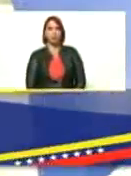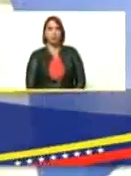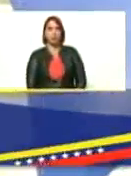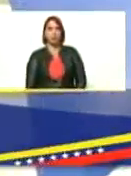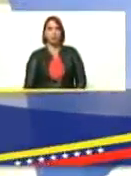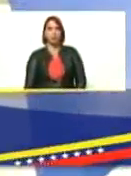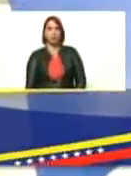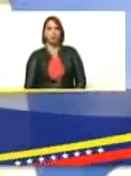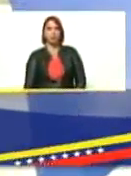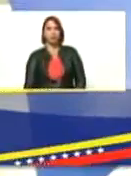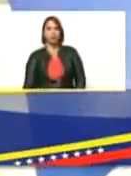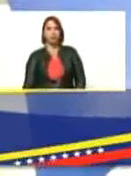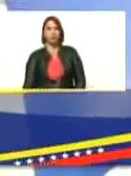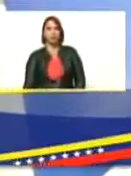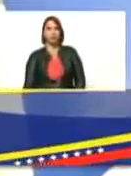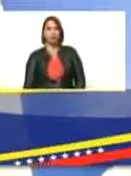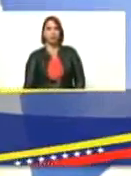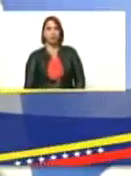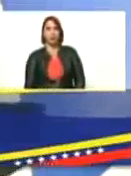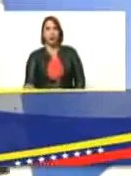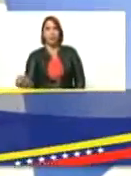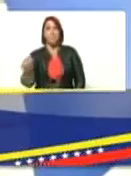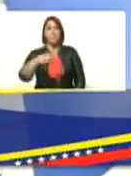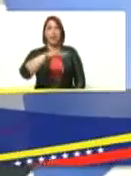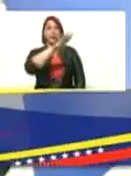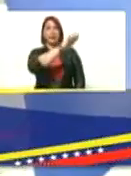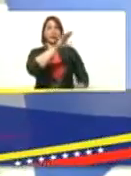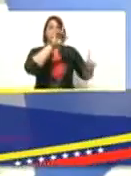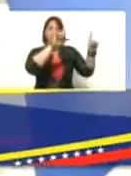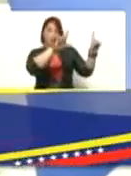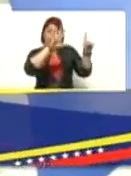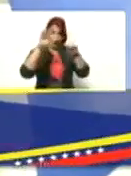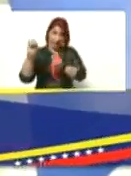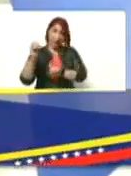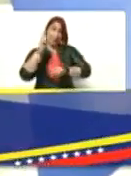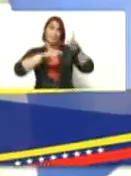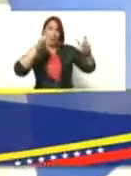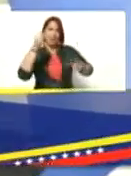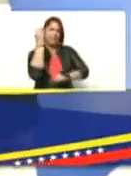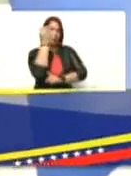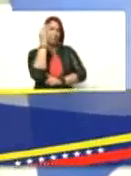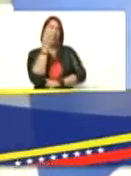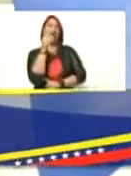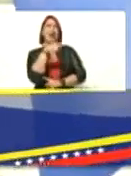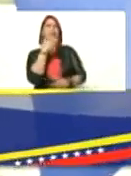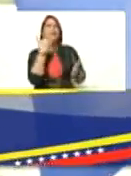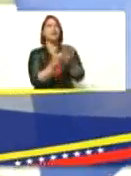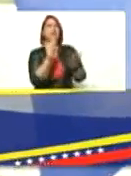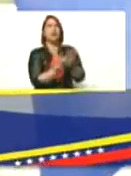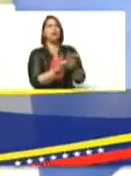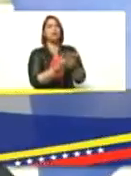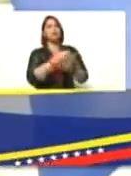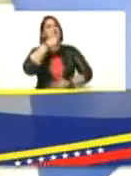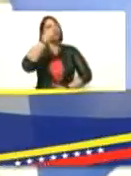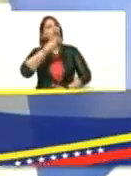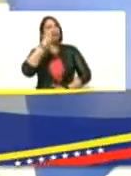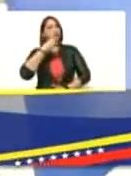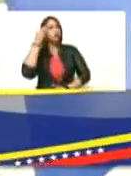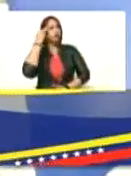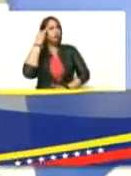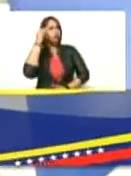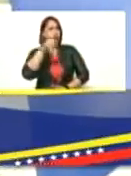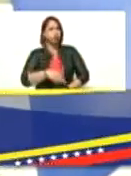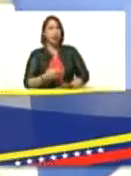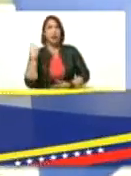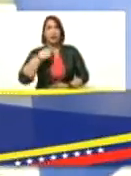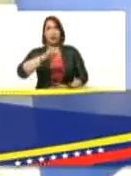Más de 560 ponencias de todo el país son el testimonio del arraigo de una propuesta político-historiográfica que